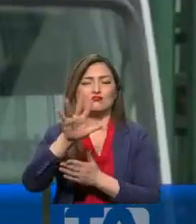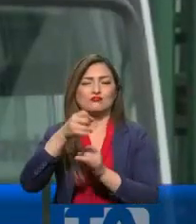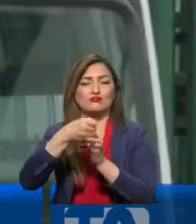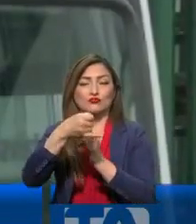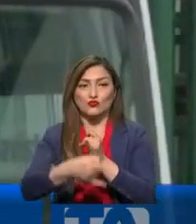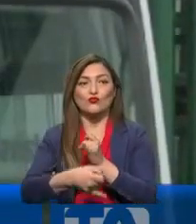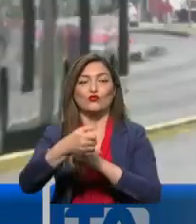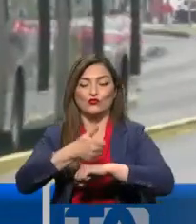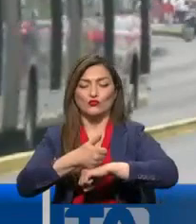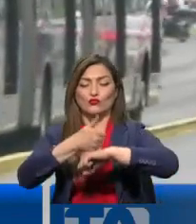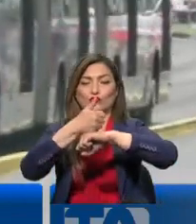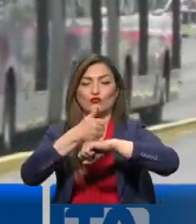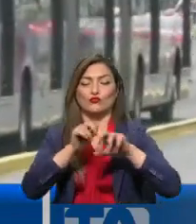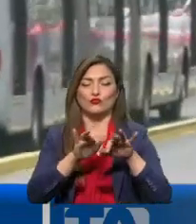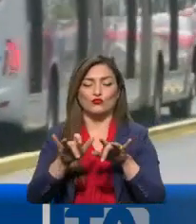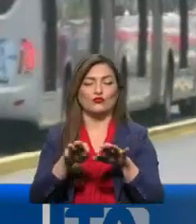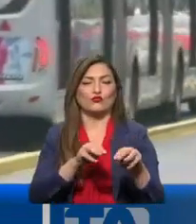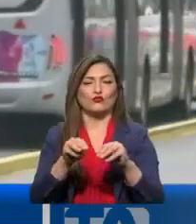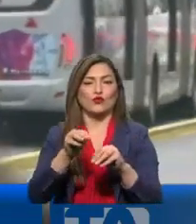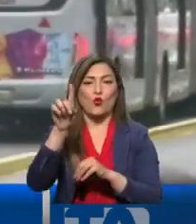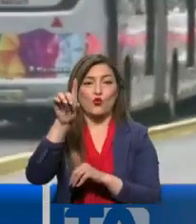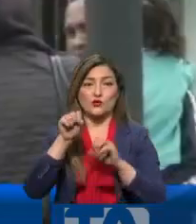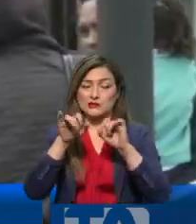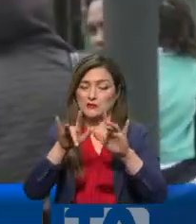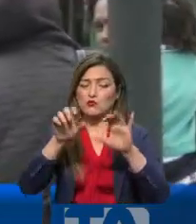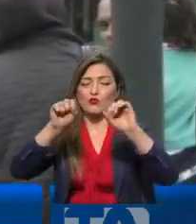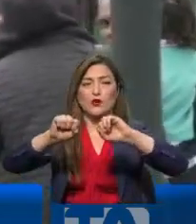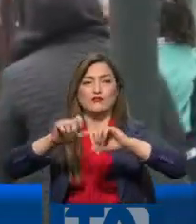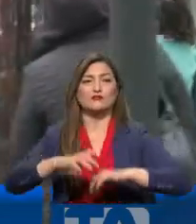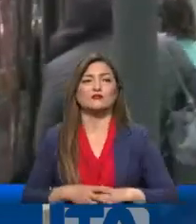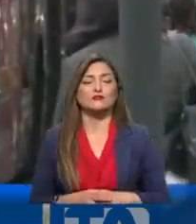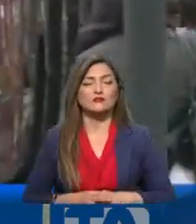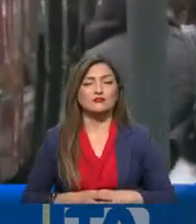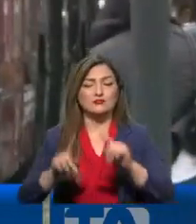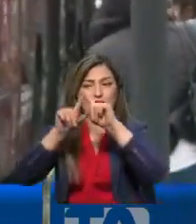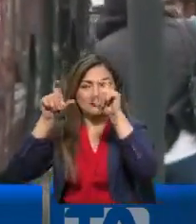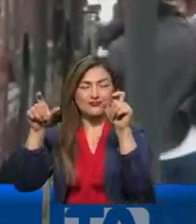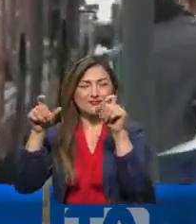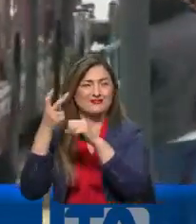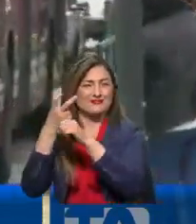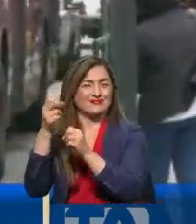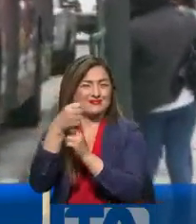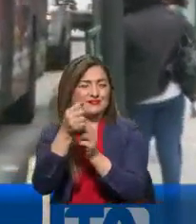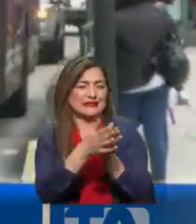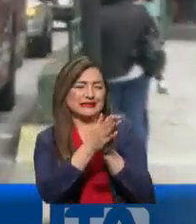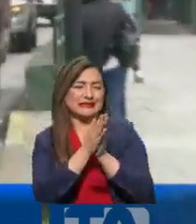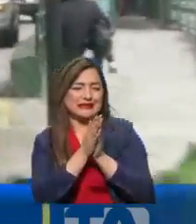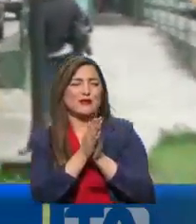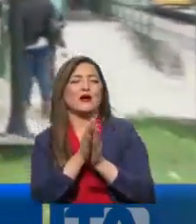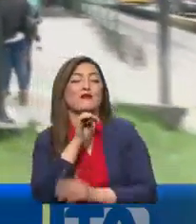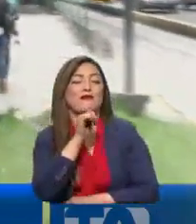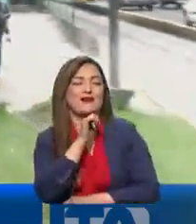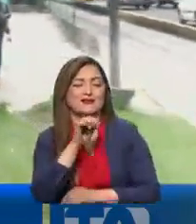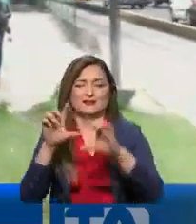autorización de la secretaría de movilidad rige desde el 1 de septiembre la prórroga pedida por la empresa de pasajeros se debe a que hay que colocar los